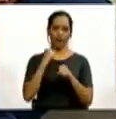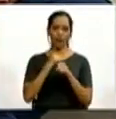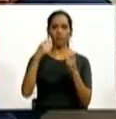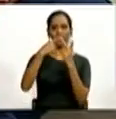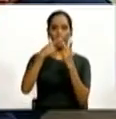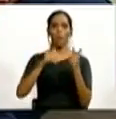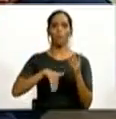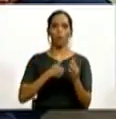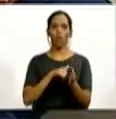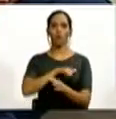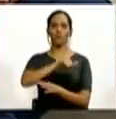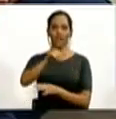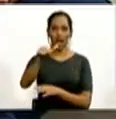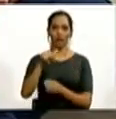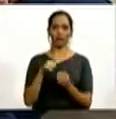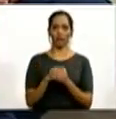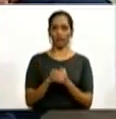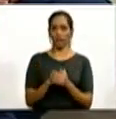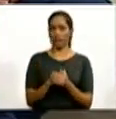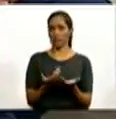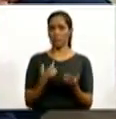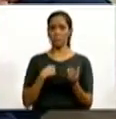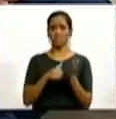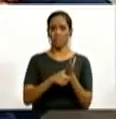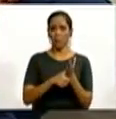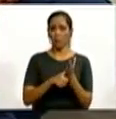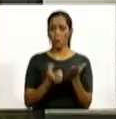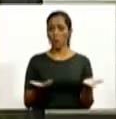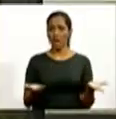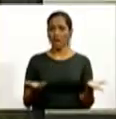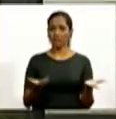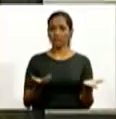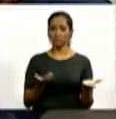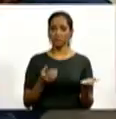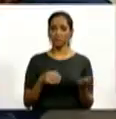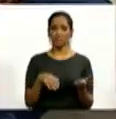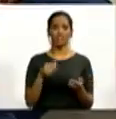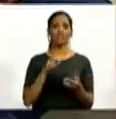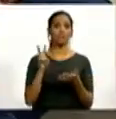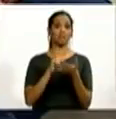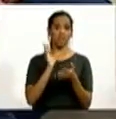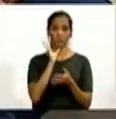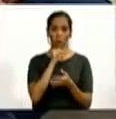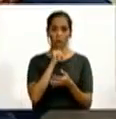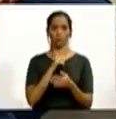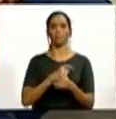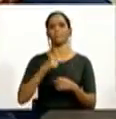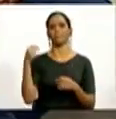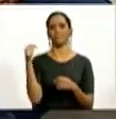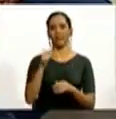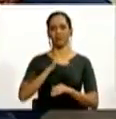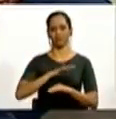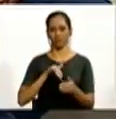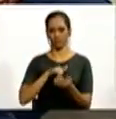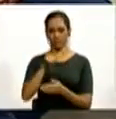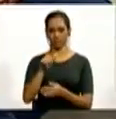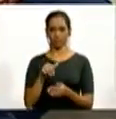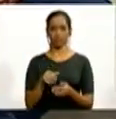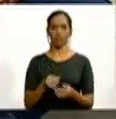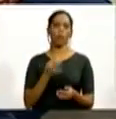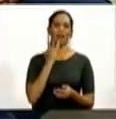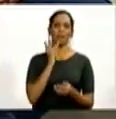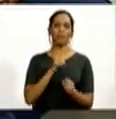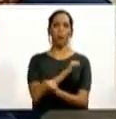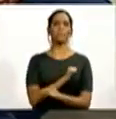viajar hasta Lisboa con mi cédula? No creo. No creo. Y sin visa menos. ¿Qué pasaría si yo llego a